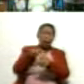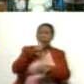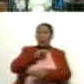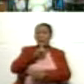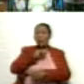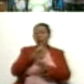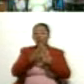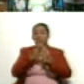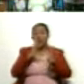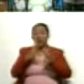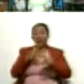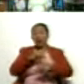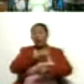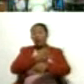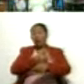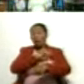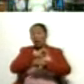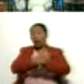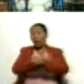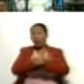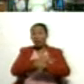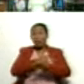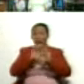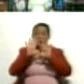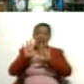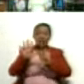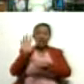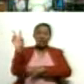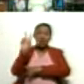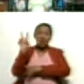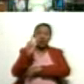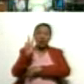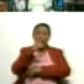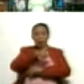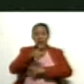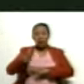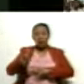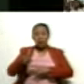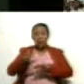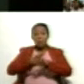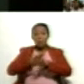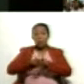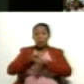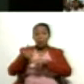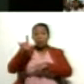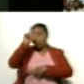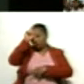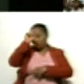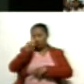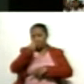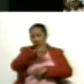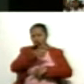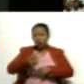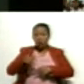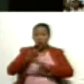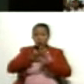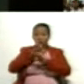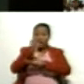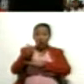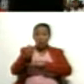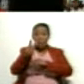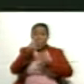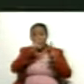Sol pelado. Así es Venezuela. Así es nuestra gente. Por eso reconocerle a los que participaron de